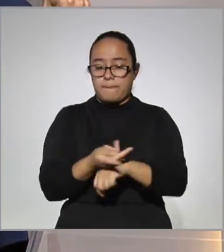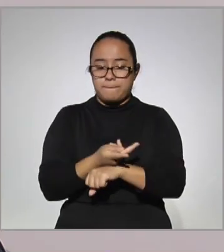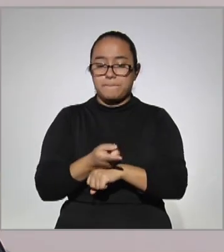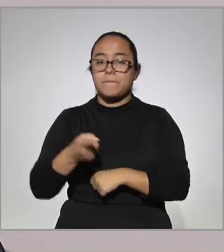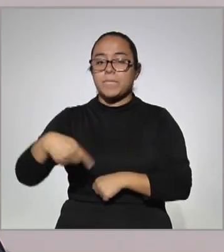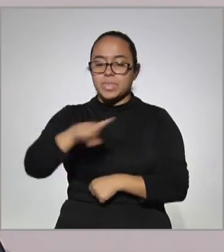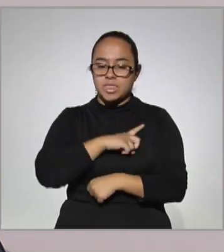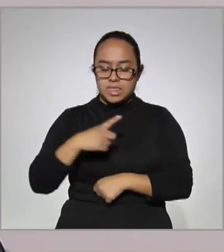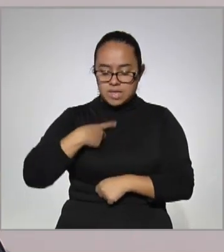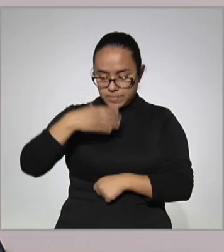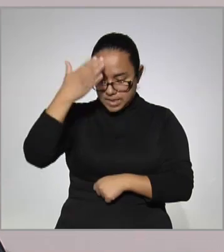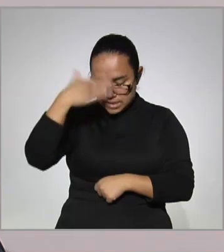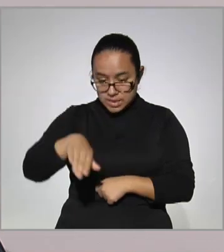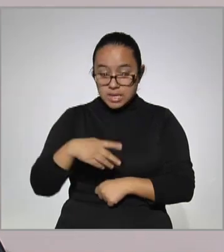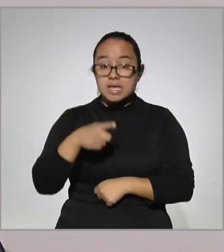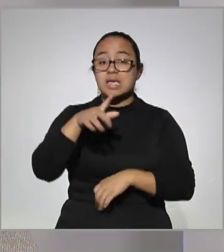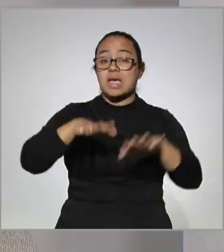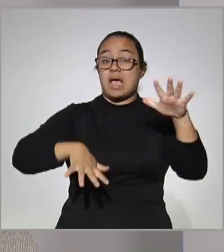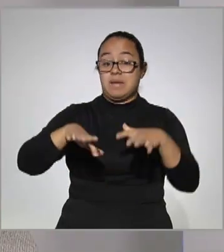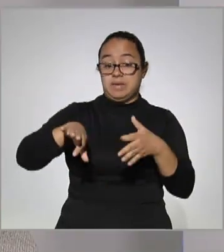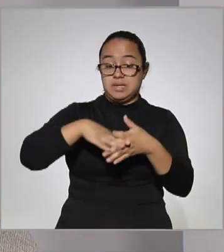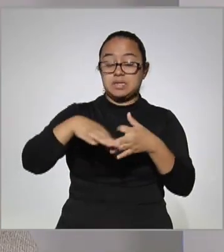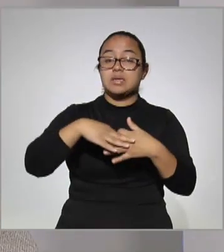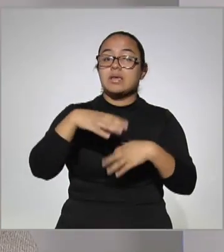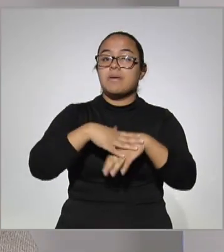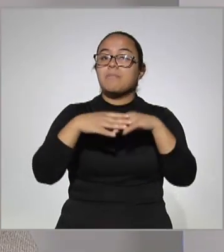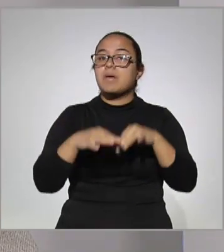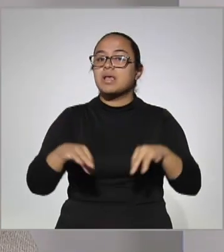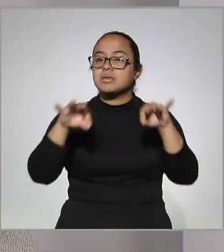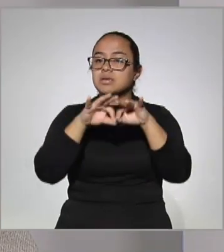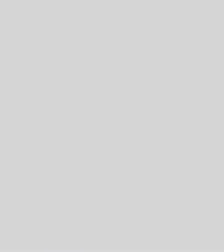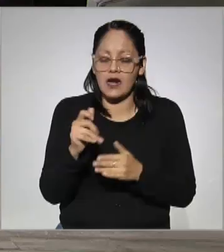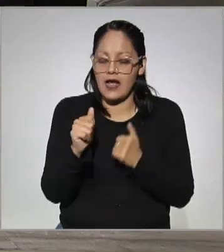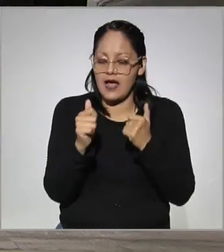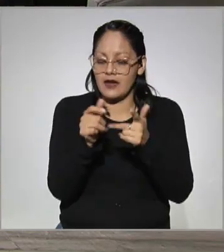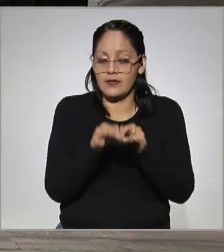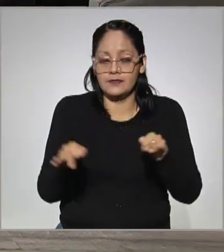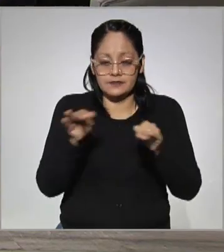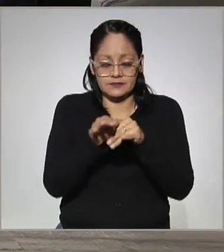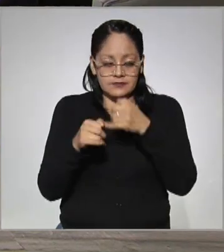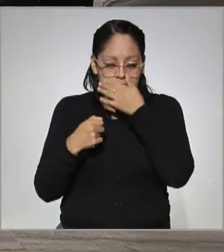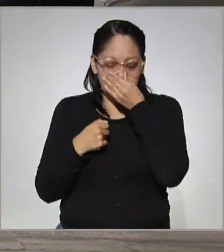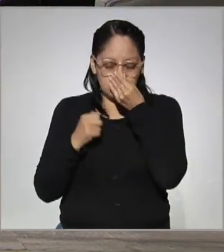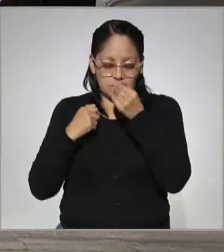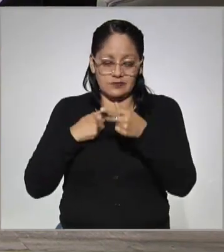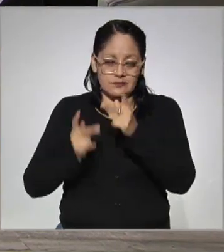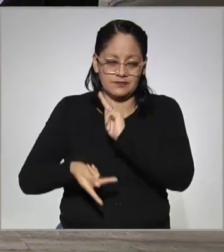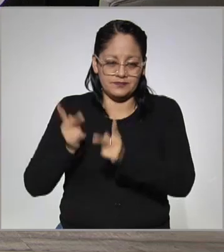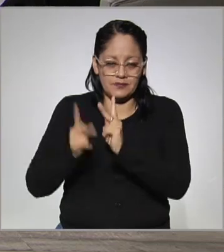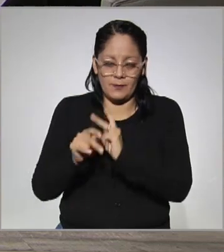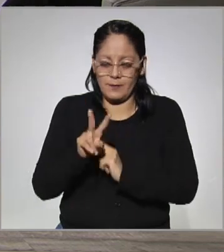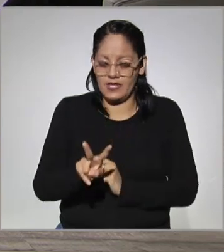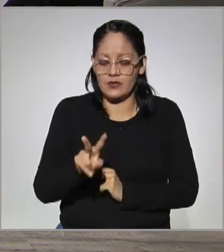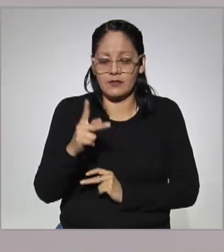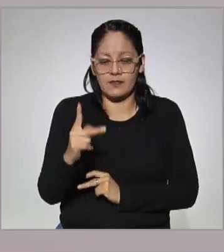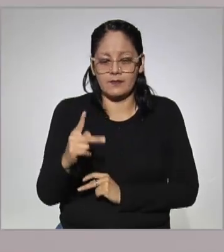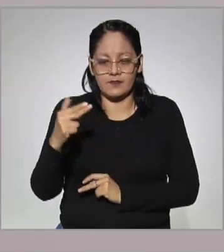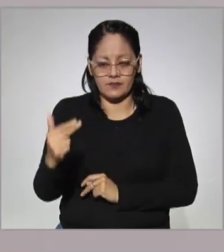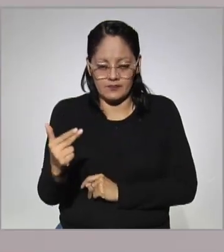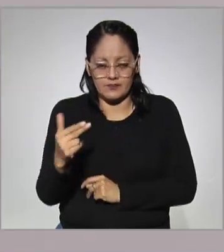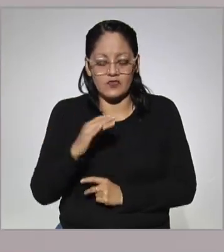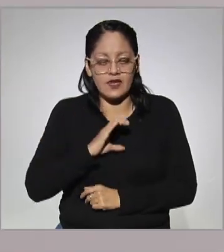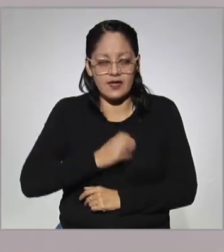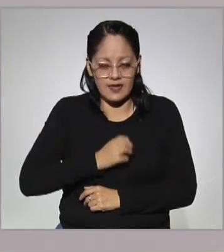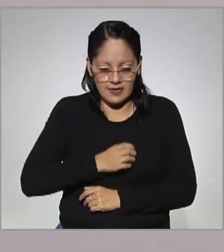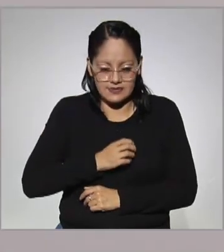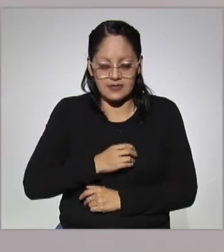algo frecuente y por esa frecuencia lo importante es que acudamos a revisiones. Estamos hablando de virus de papiloma, estamos hablando de cáncer. Y